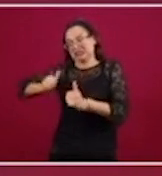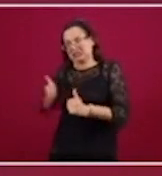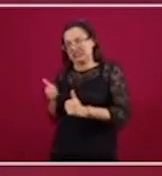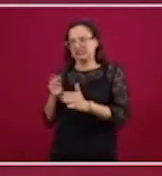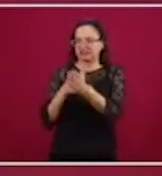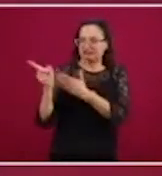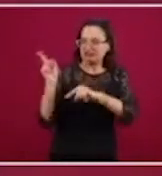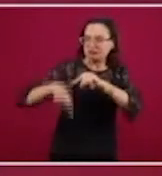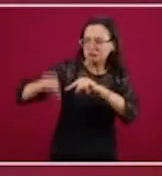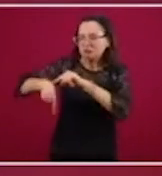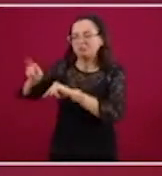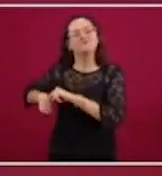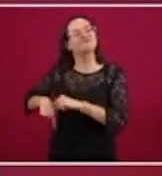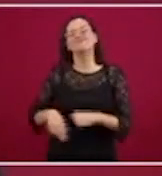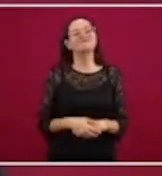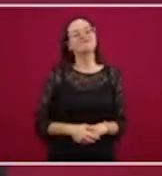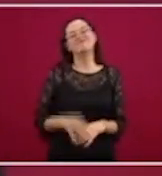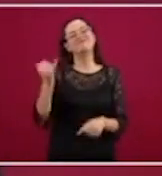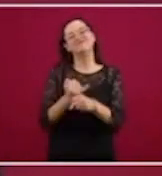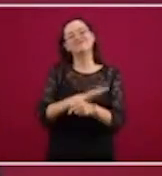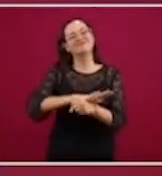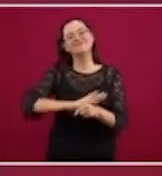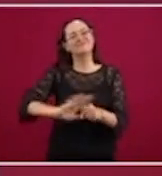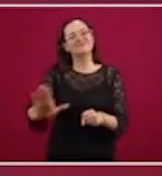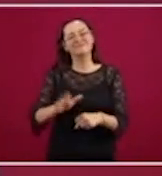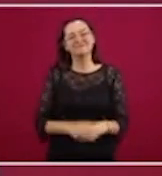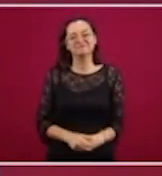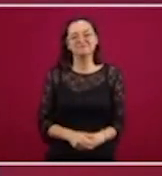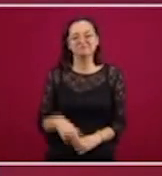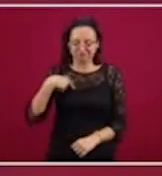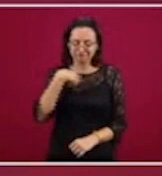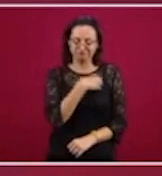Por eso estoy contento, estoy tranquilo